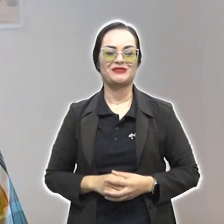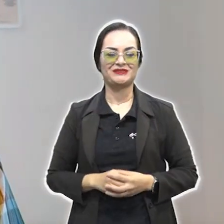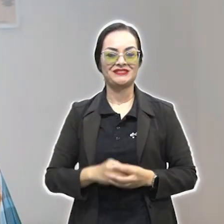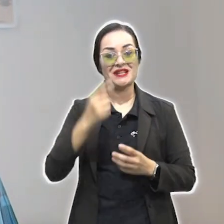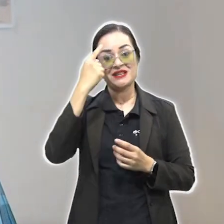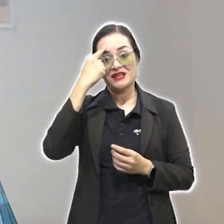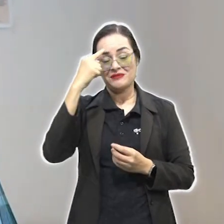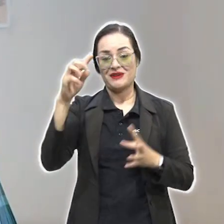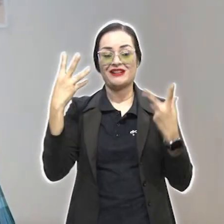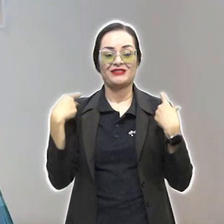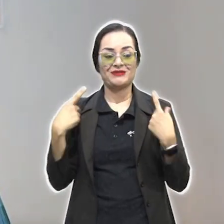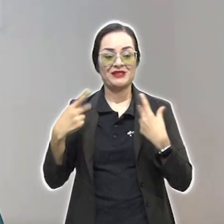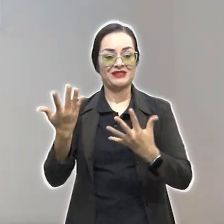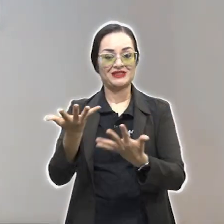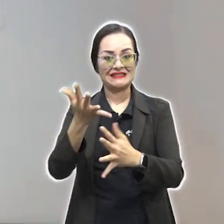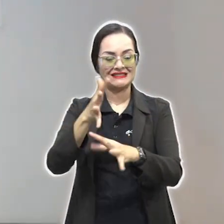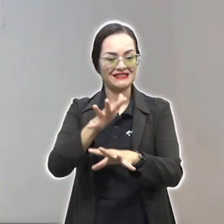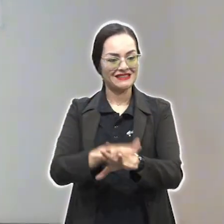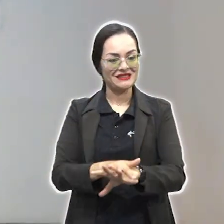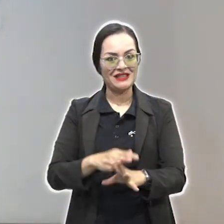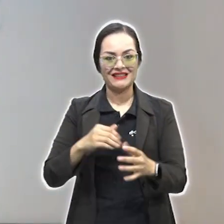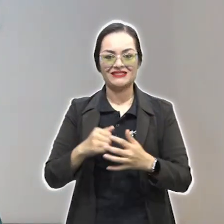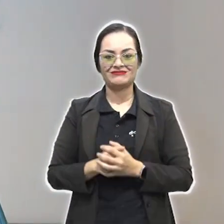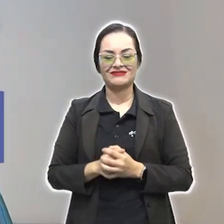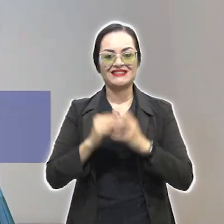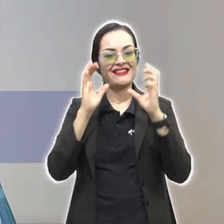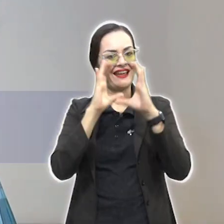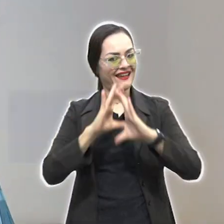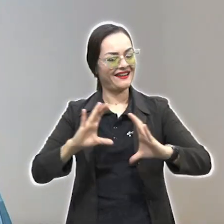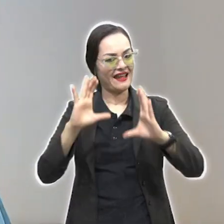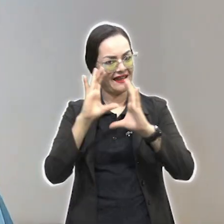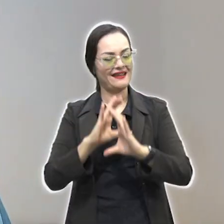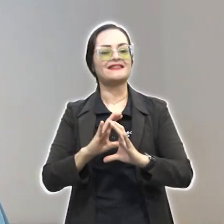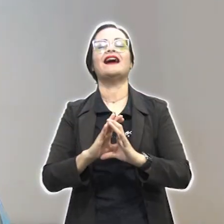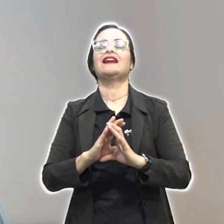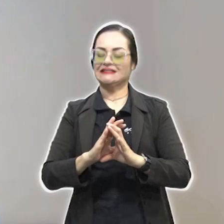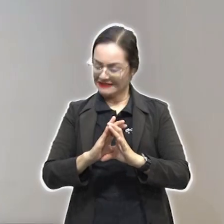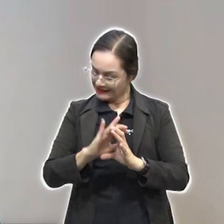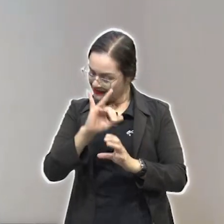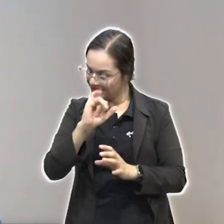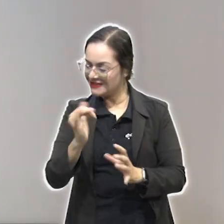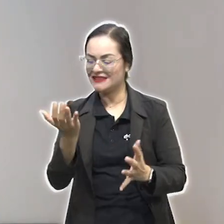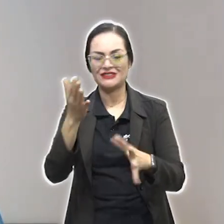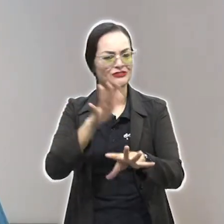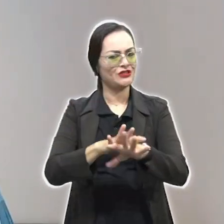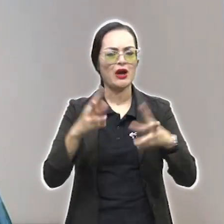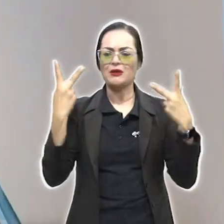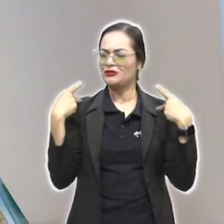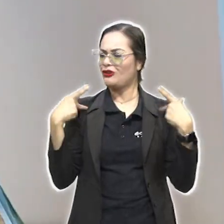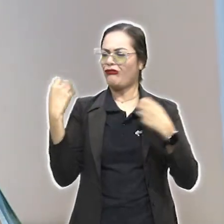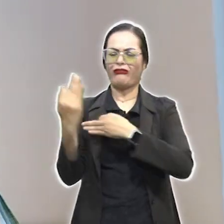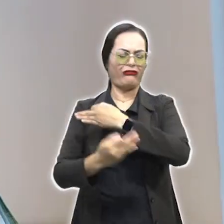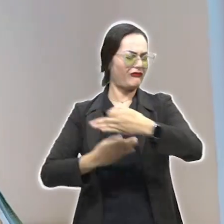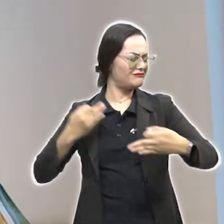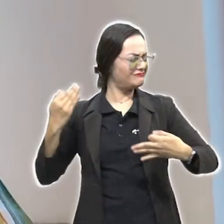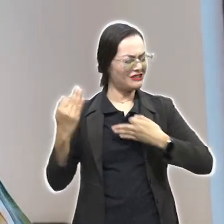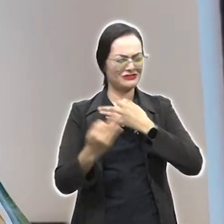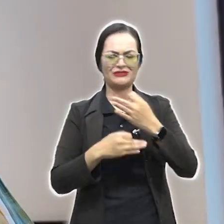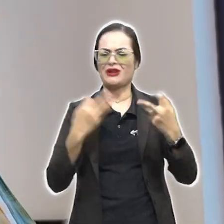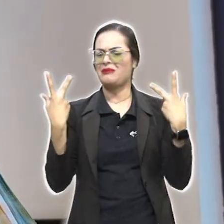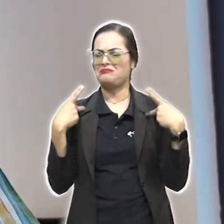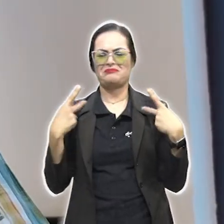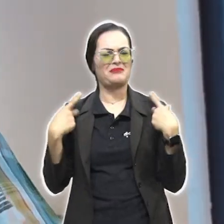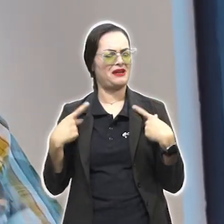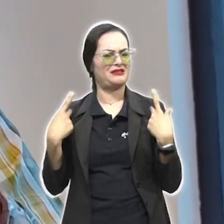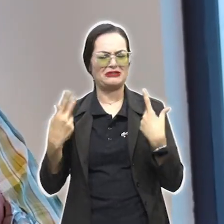también para las personas con discapacidad. Es un programa que es de inclusión para todas las personas, así que pueden participar en el programa